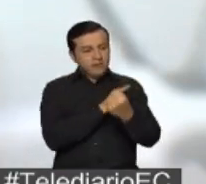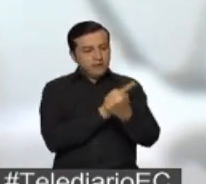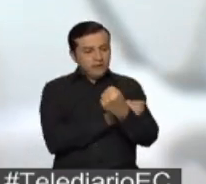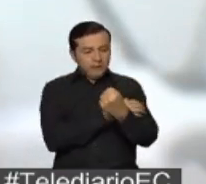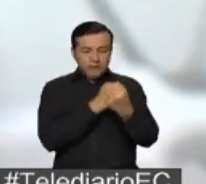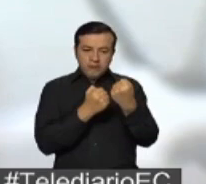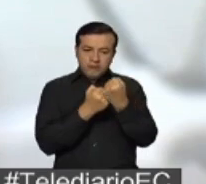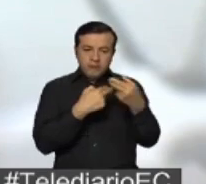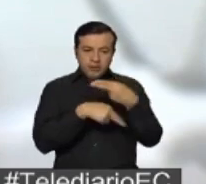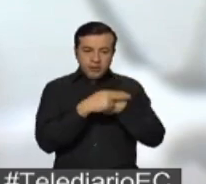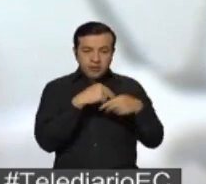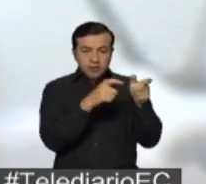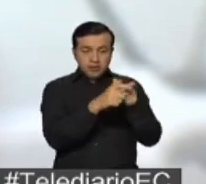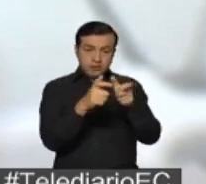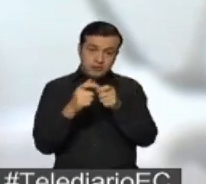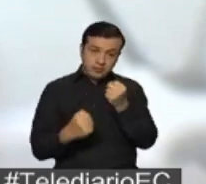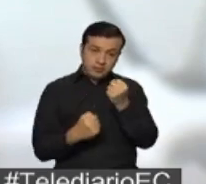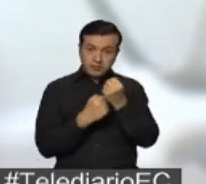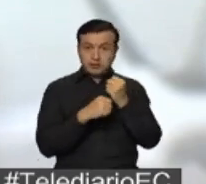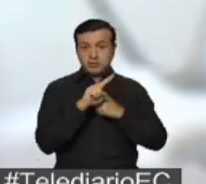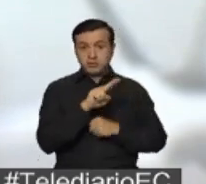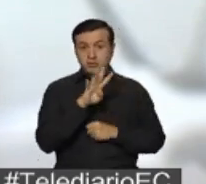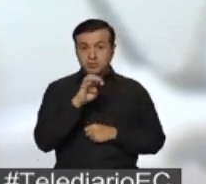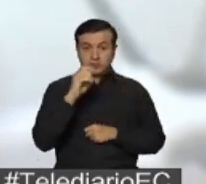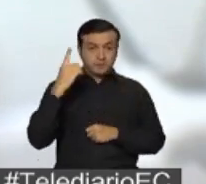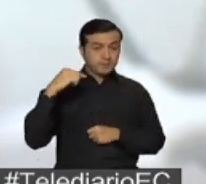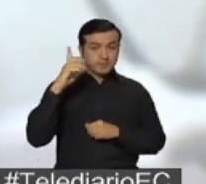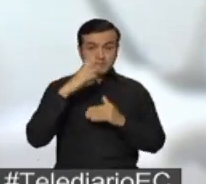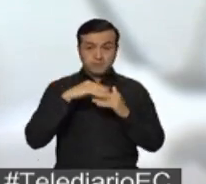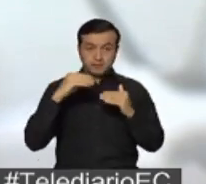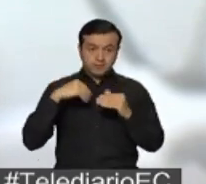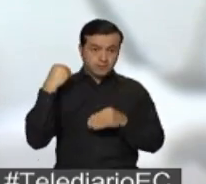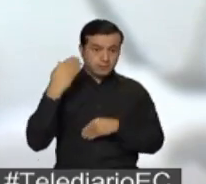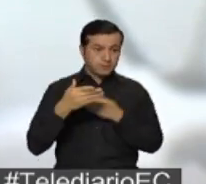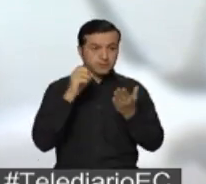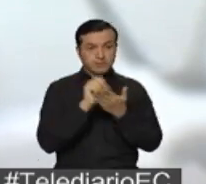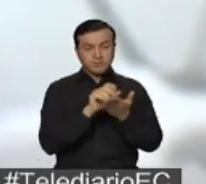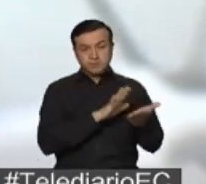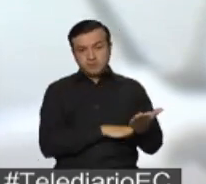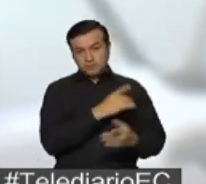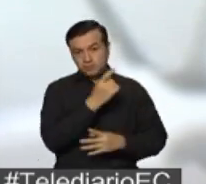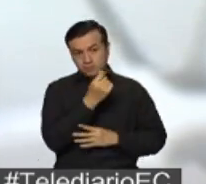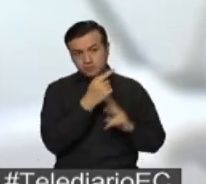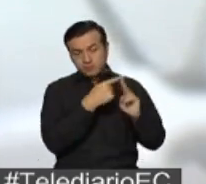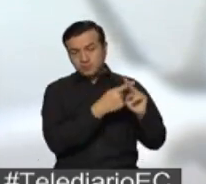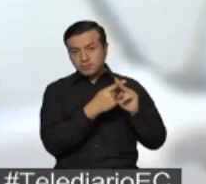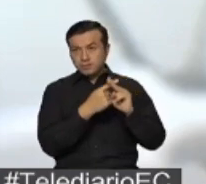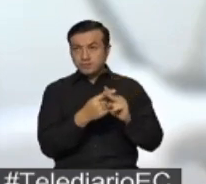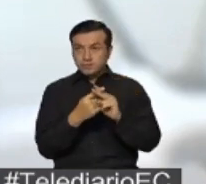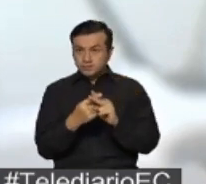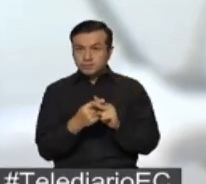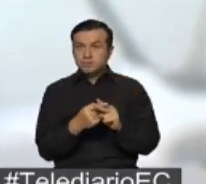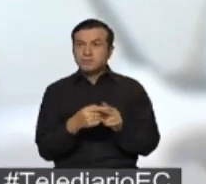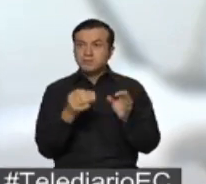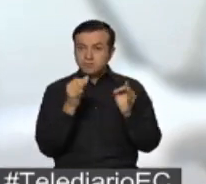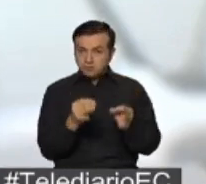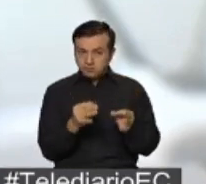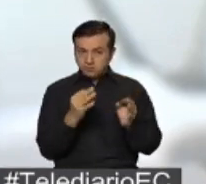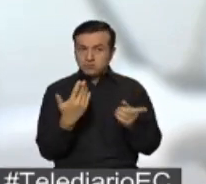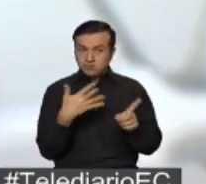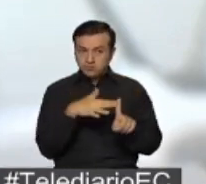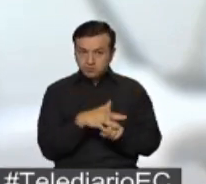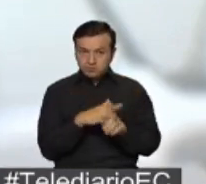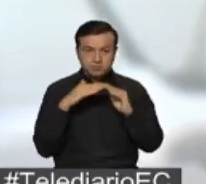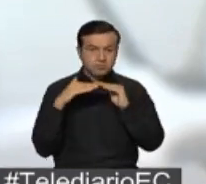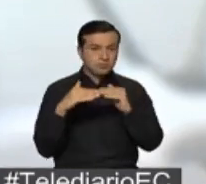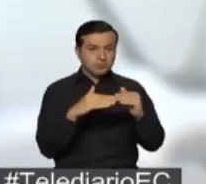popular y solidaria con 240 millones de dólares para proyectos para créditos productivos de una manera inclusiva y